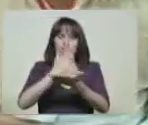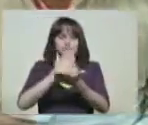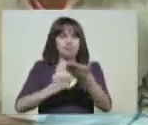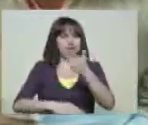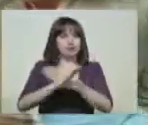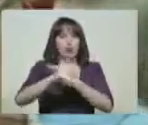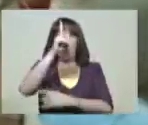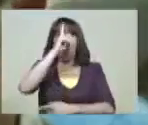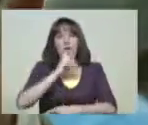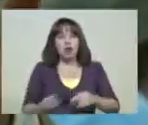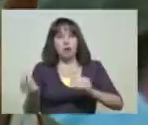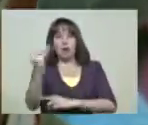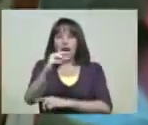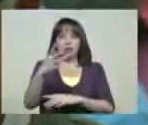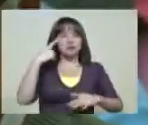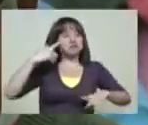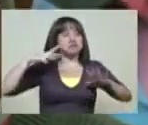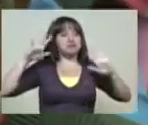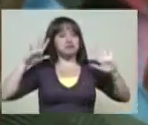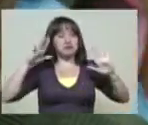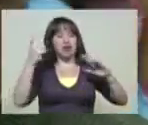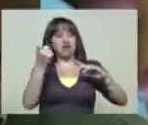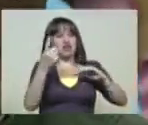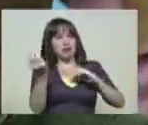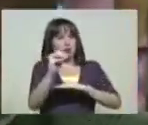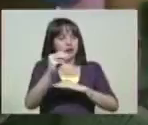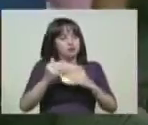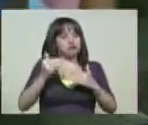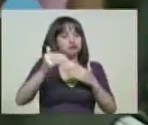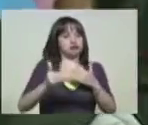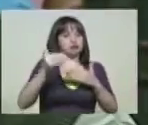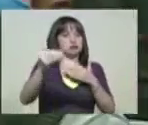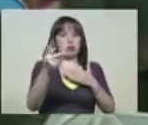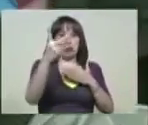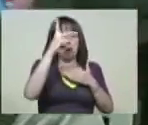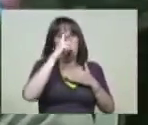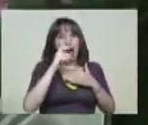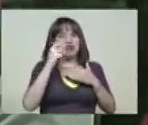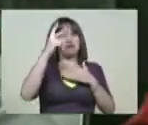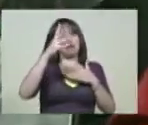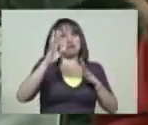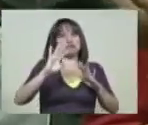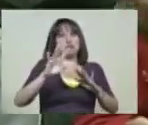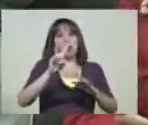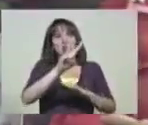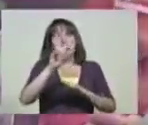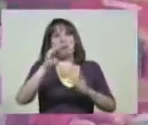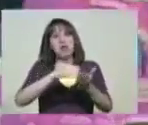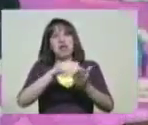menos un año más por lo menos si hiciera falta seguramente podría llegar al 2020